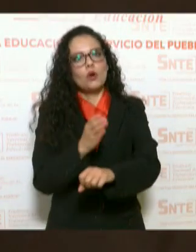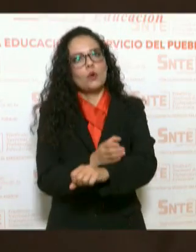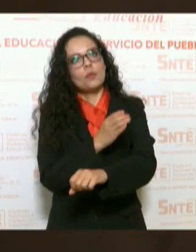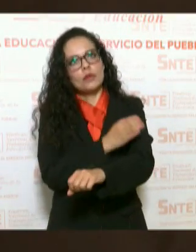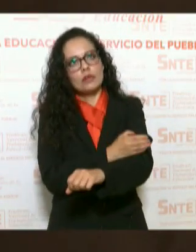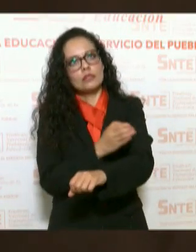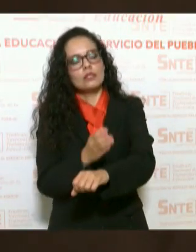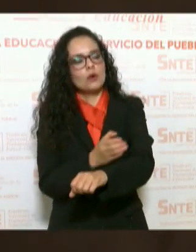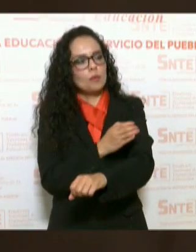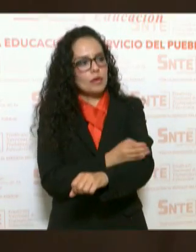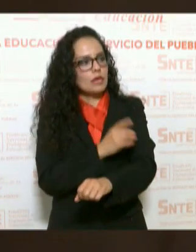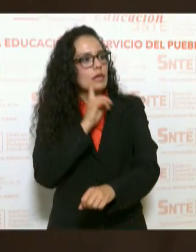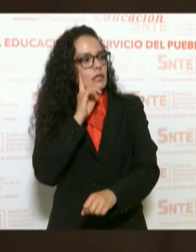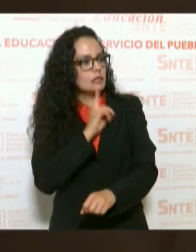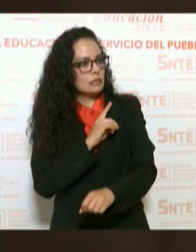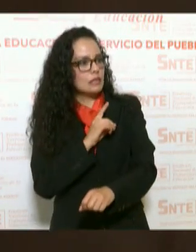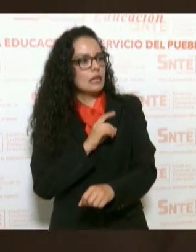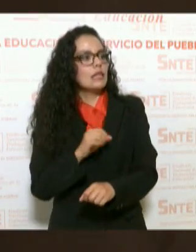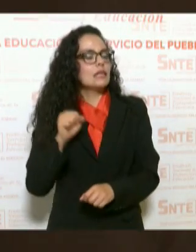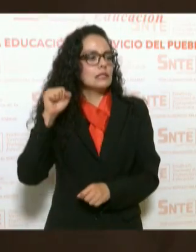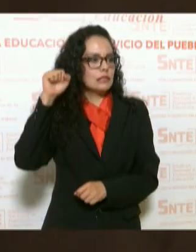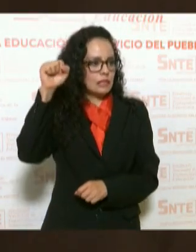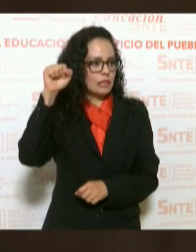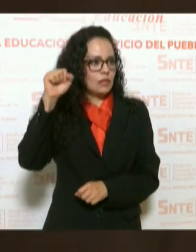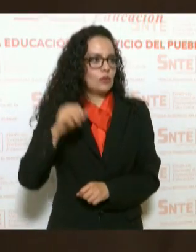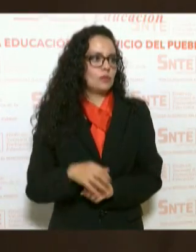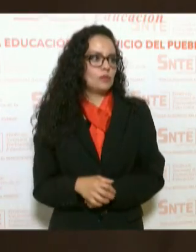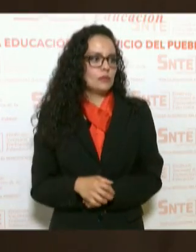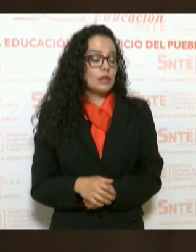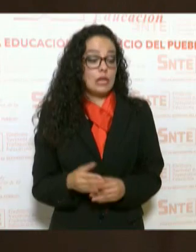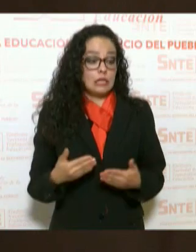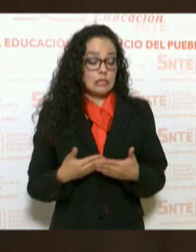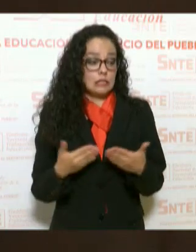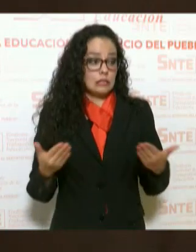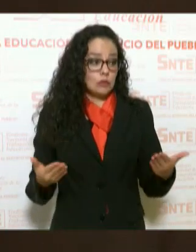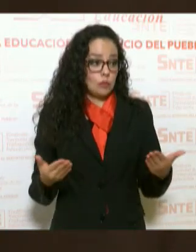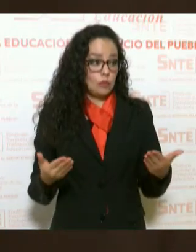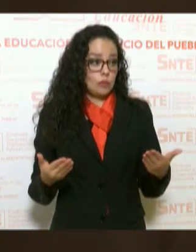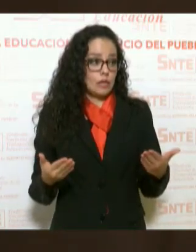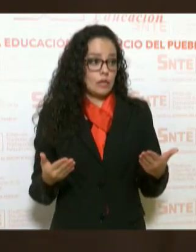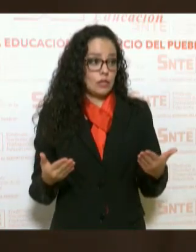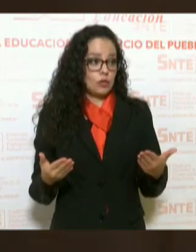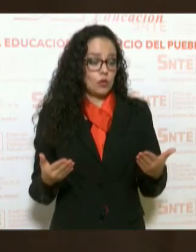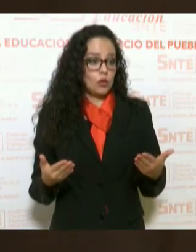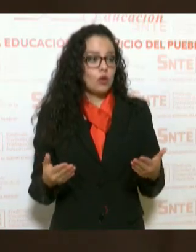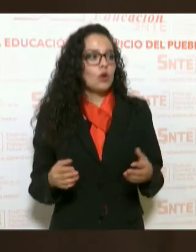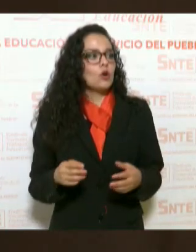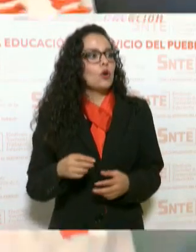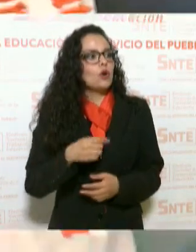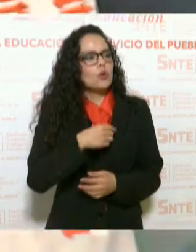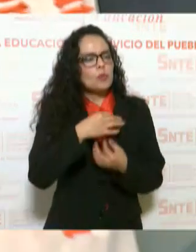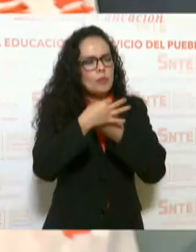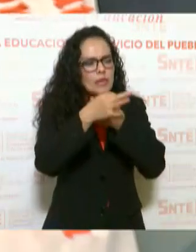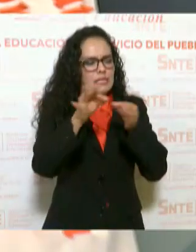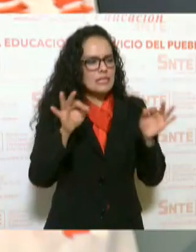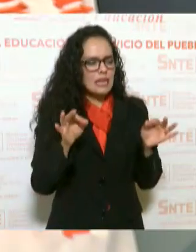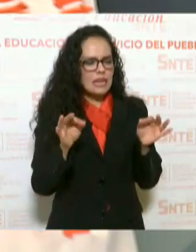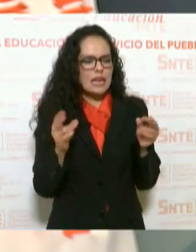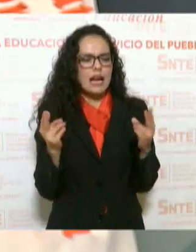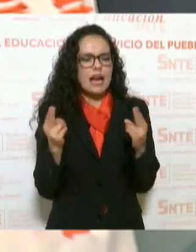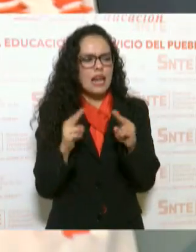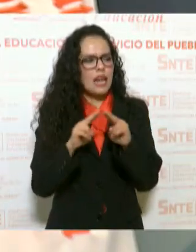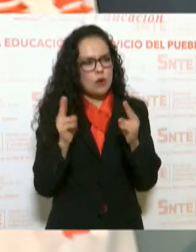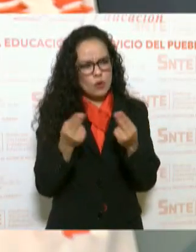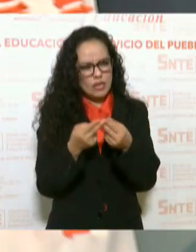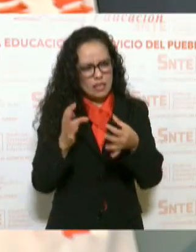sindicalistas, les comparto nuestro llamado a la unidad y a la